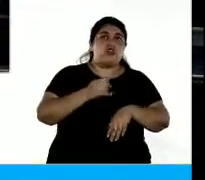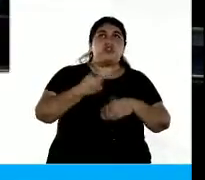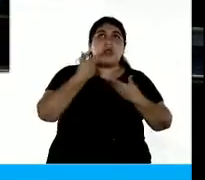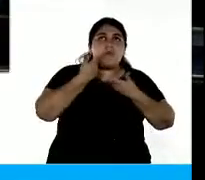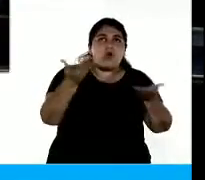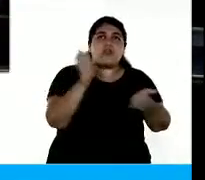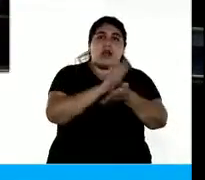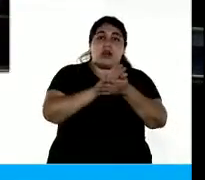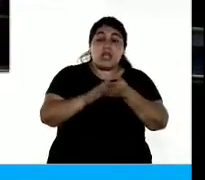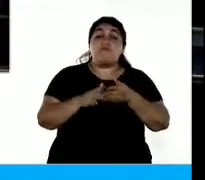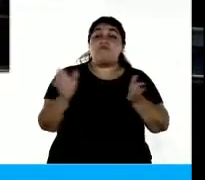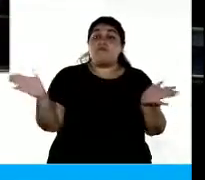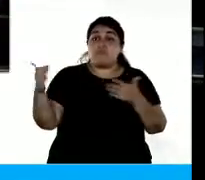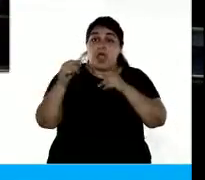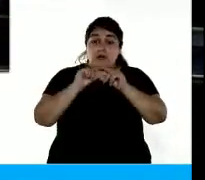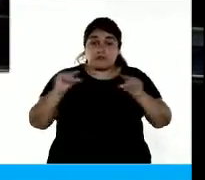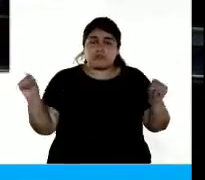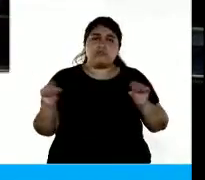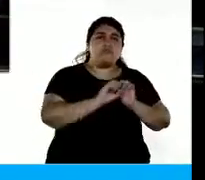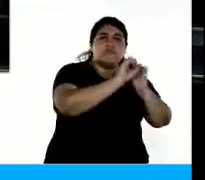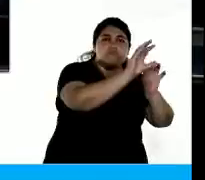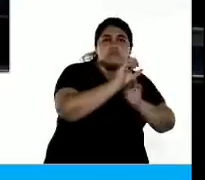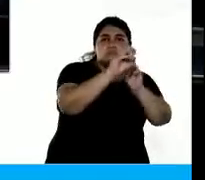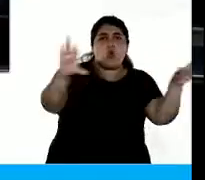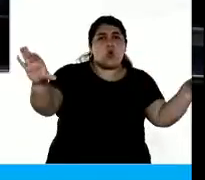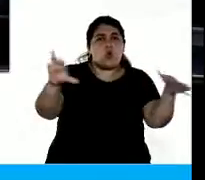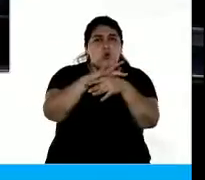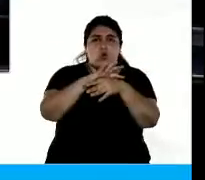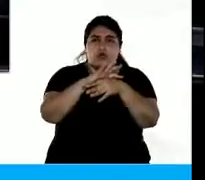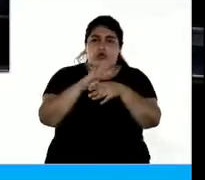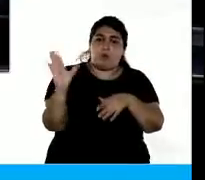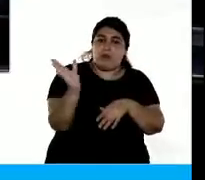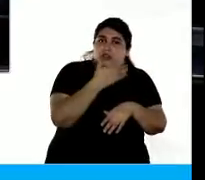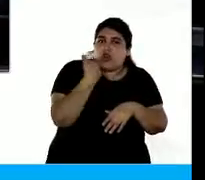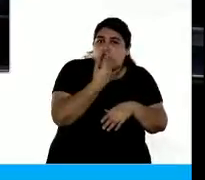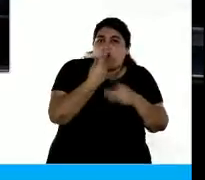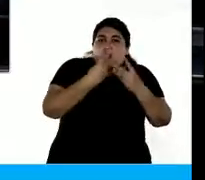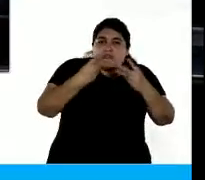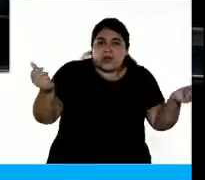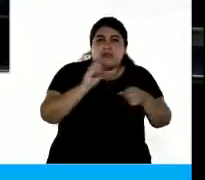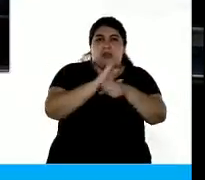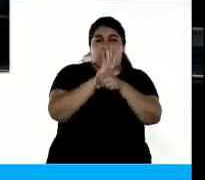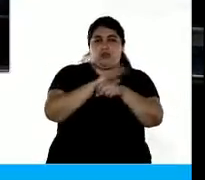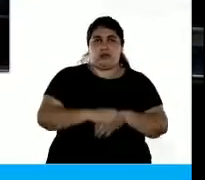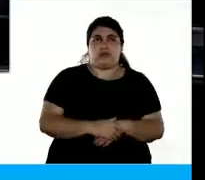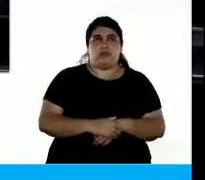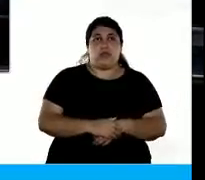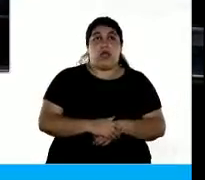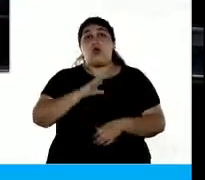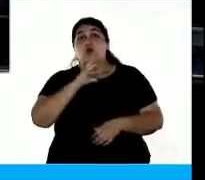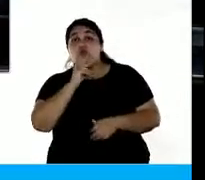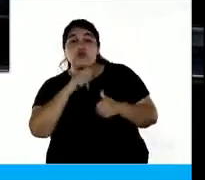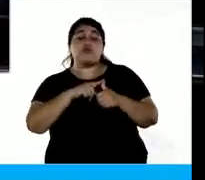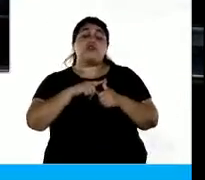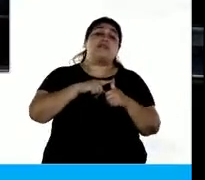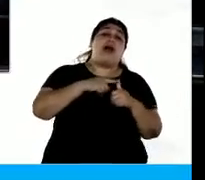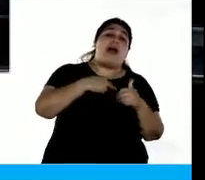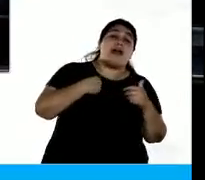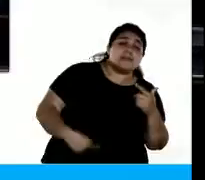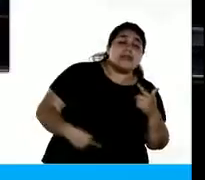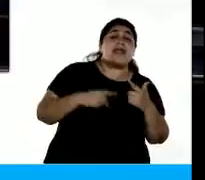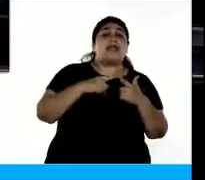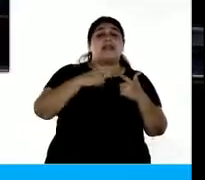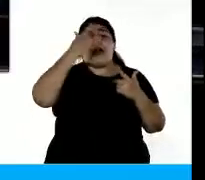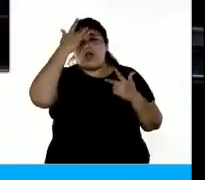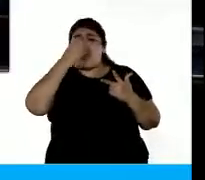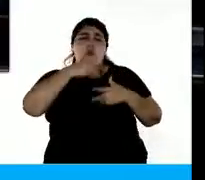distribución de un bien público y tan necesario para salir todos de la pandemia como es la vacuna la russa la fai ser la china o la que